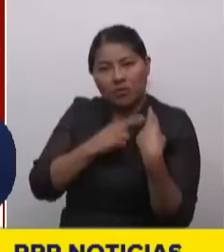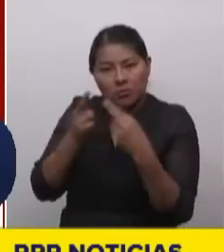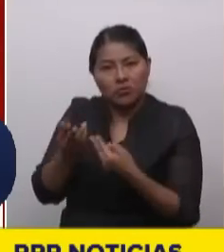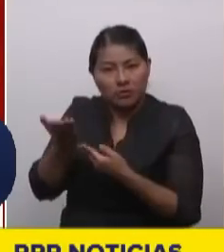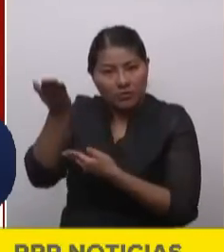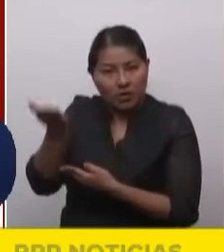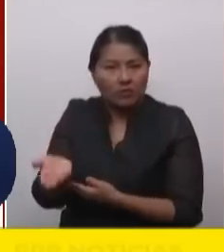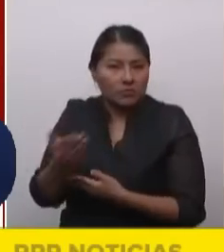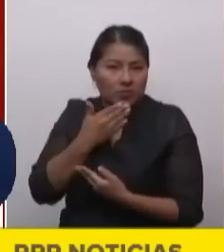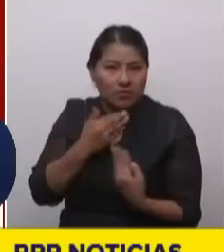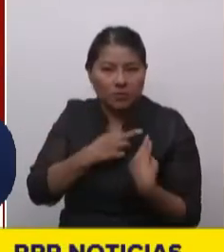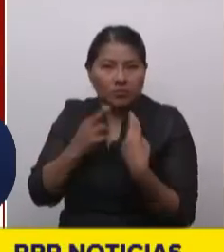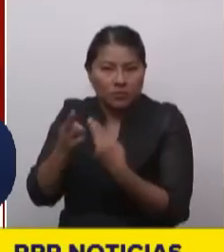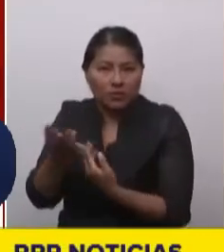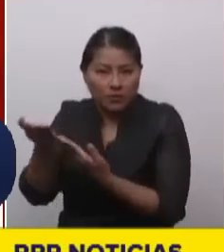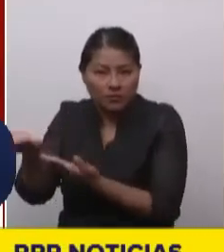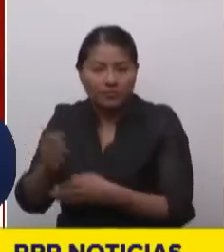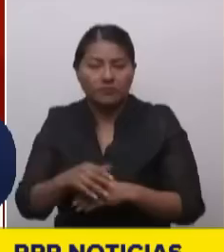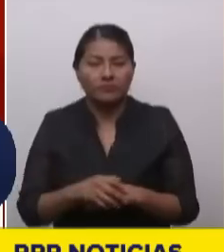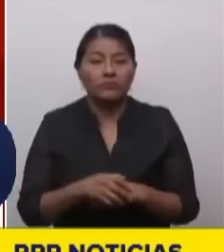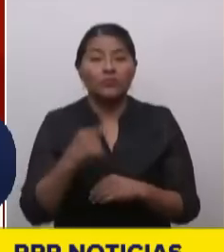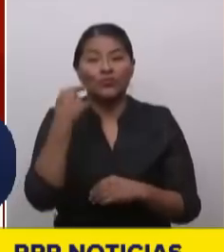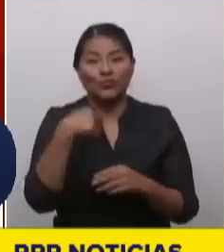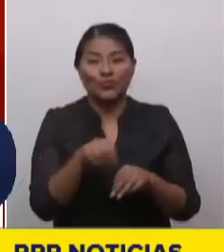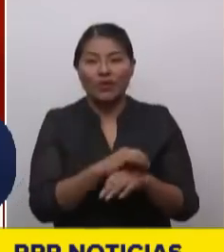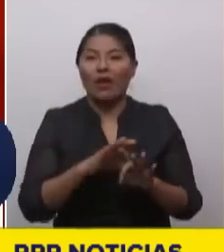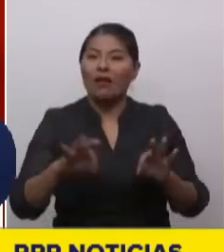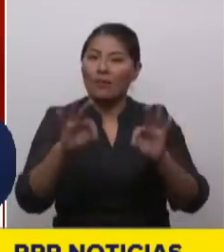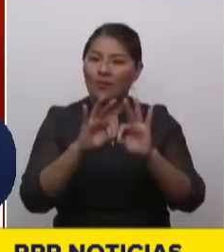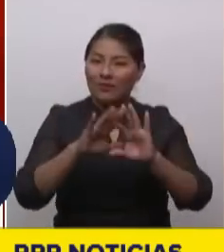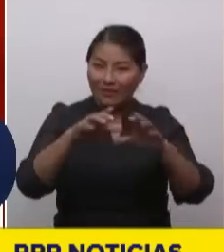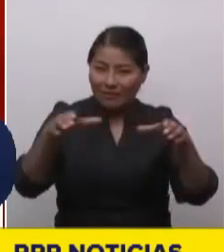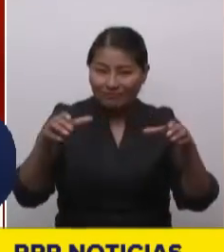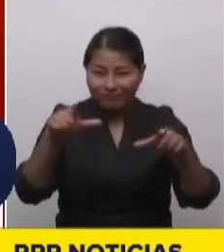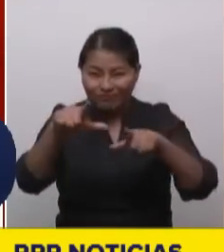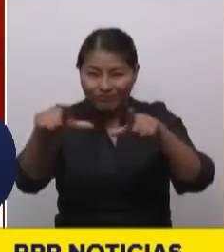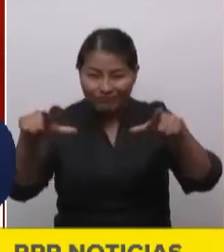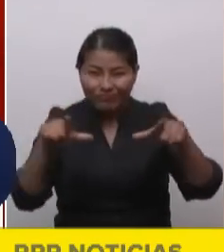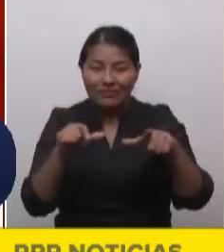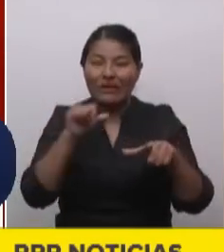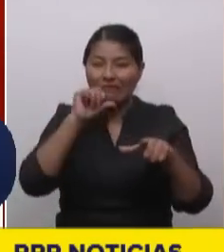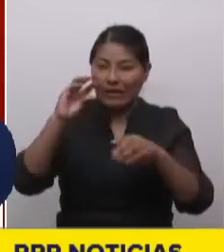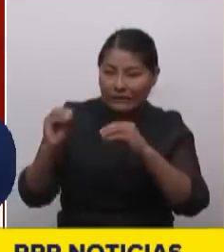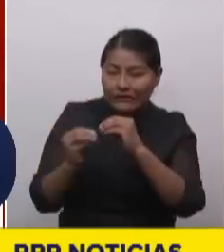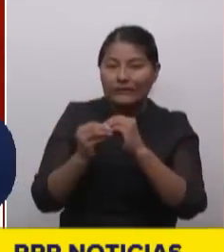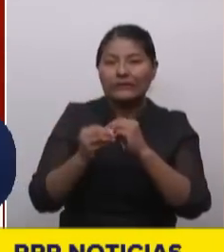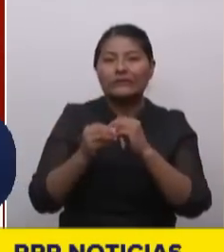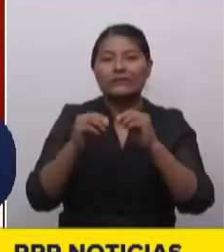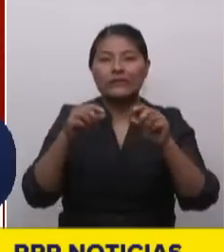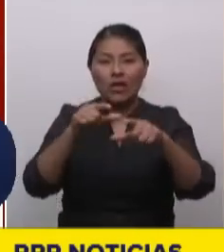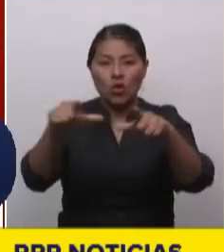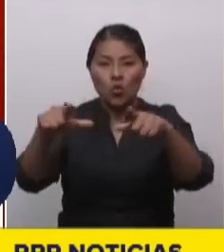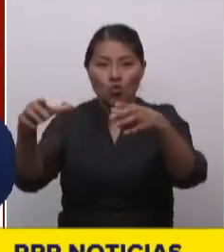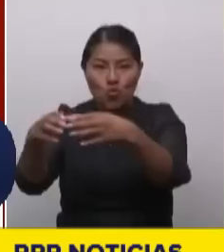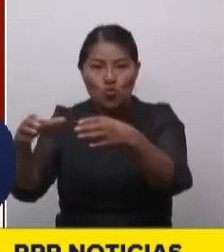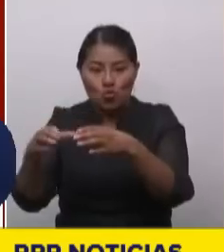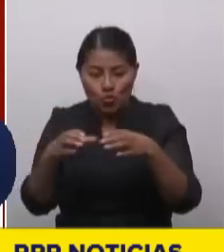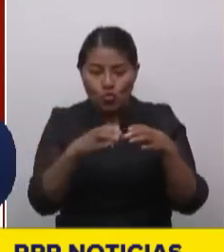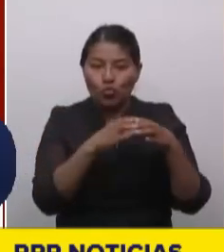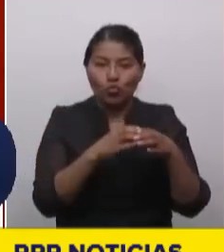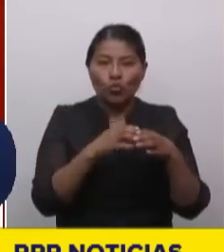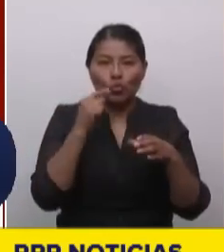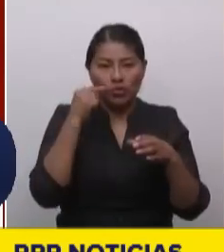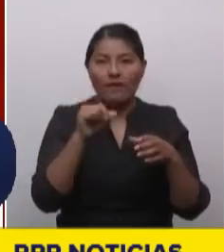correspondiente. Lo que planteamos es un gran red de clubes zonales que faltan en Lima, faltan más de 20 clubes zonales y lo vamos a hacer.